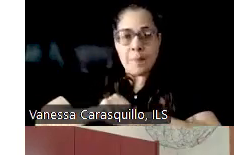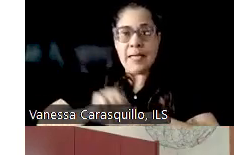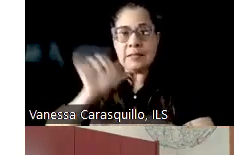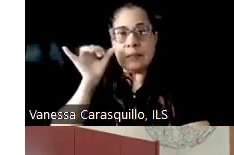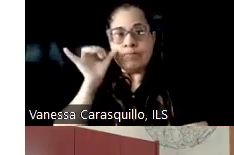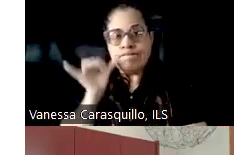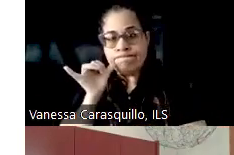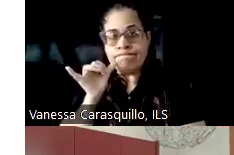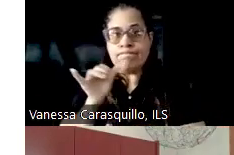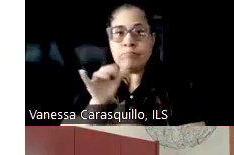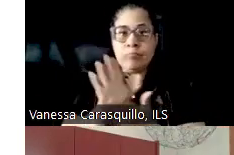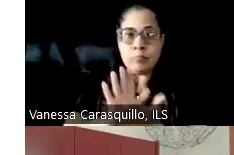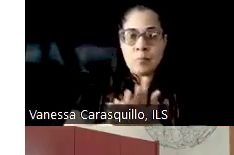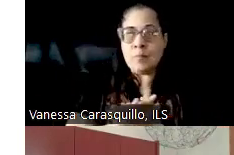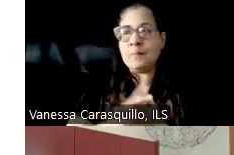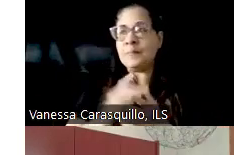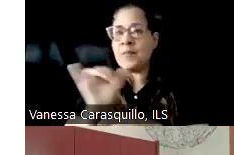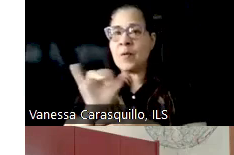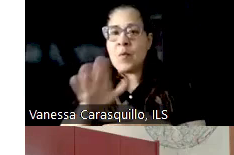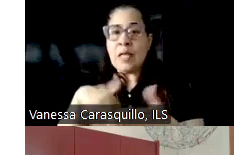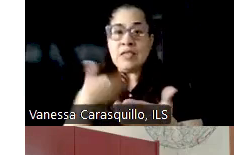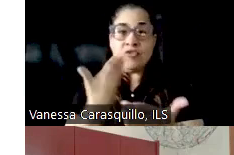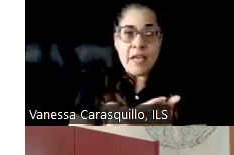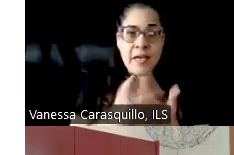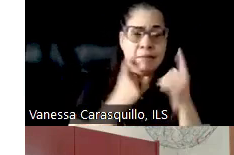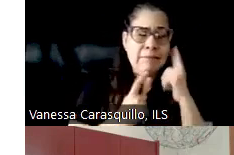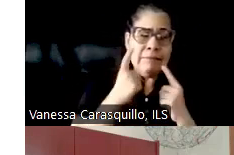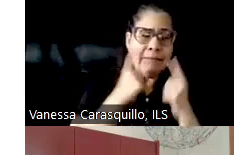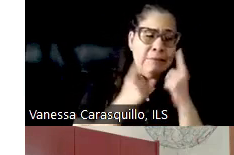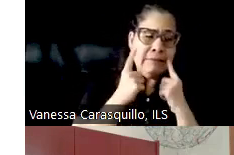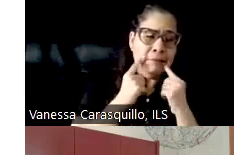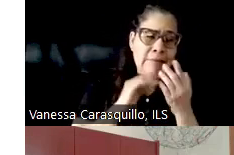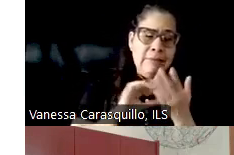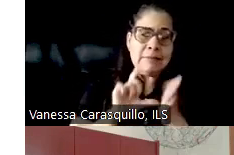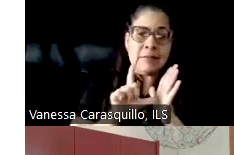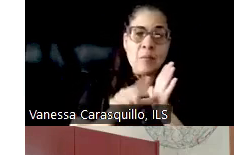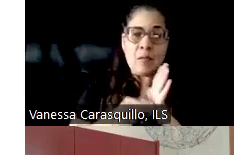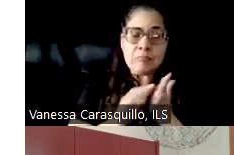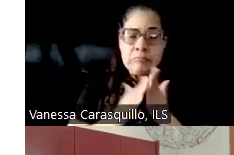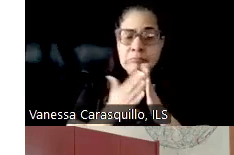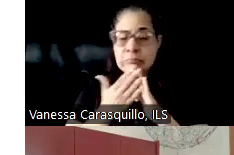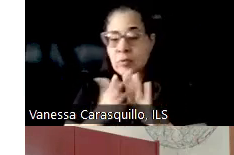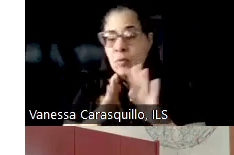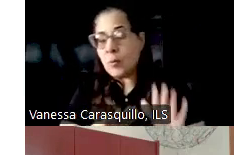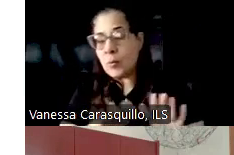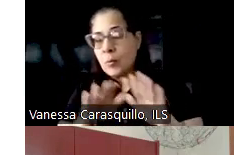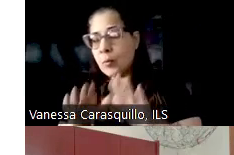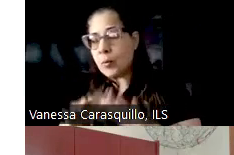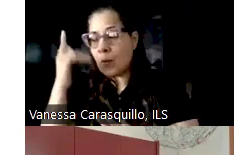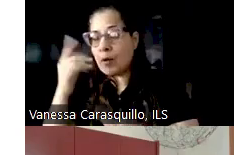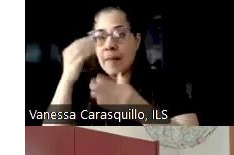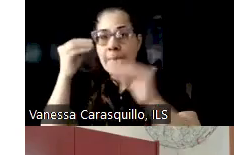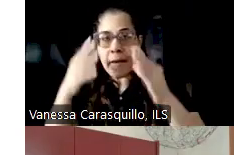que llega, llora, pero al rato se calma por la intervención de las maestras y del ambiente escolar. Pero